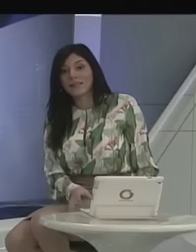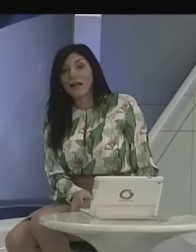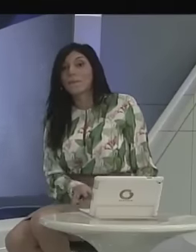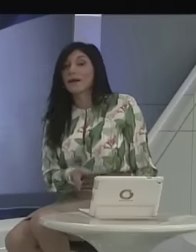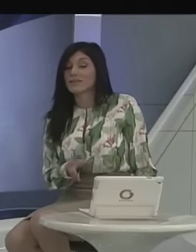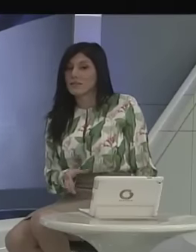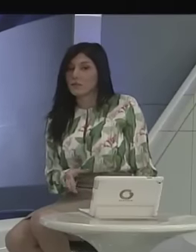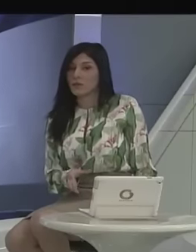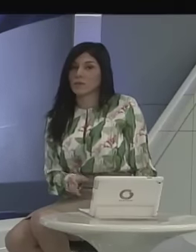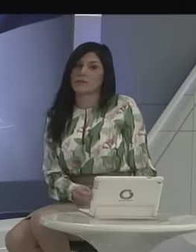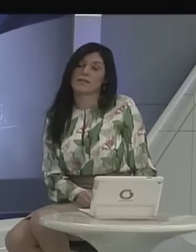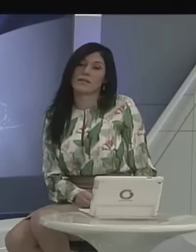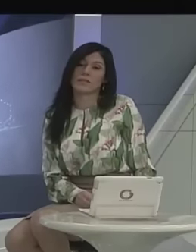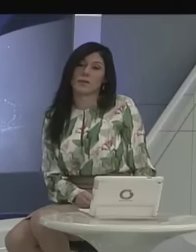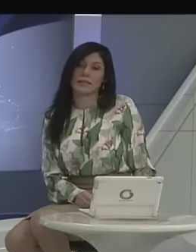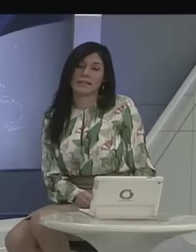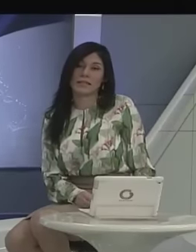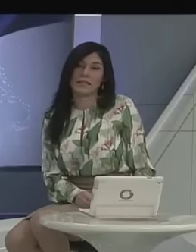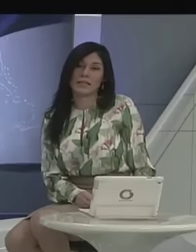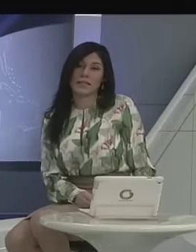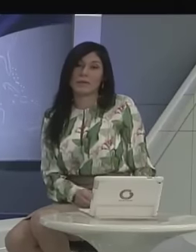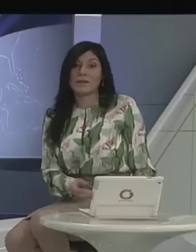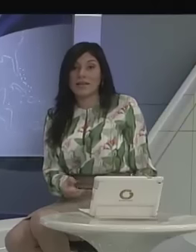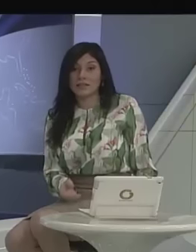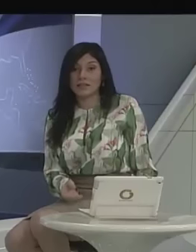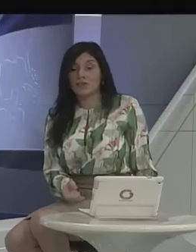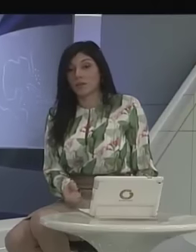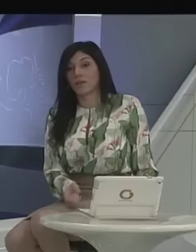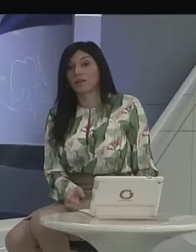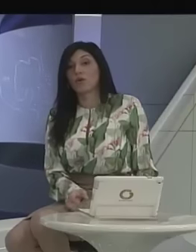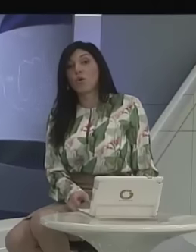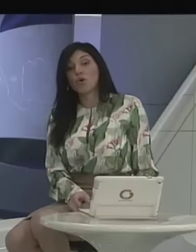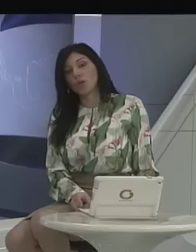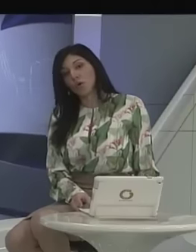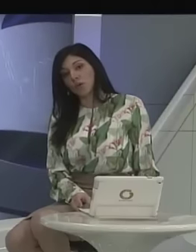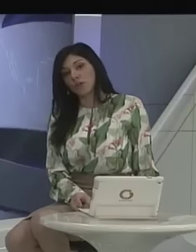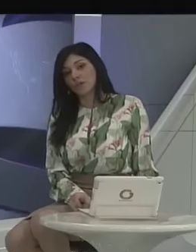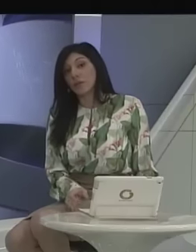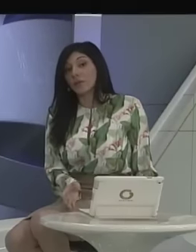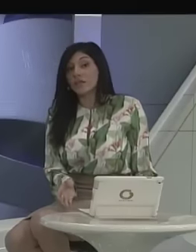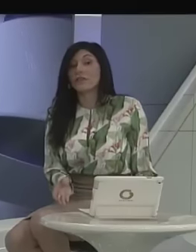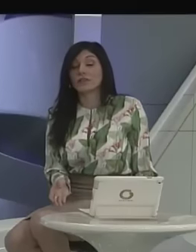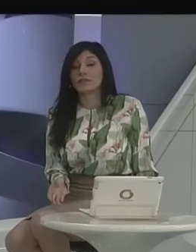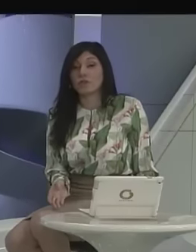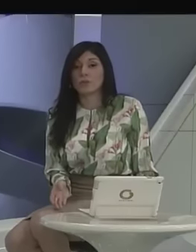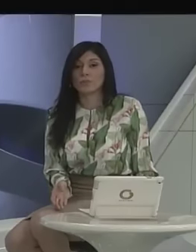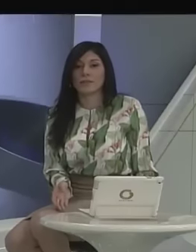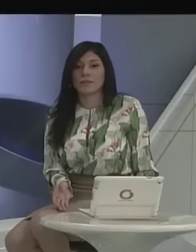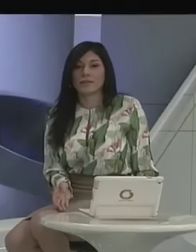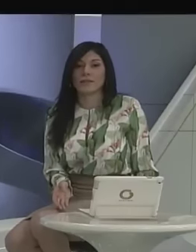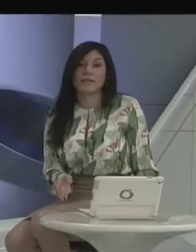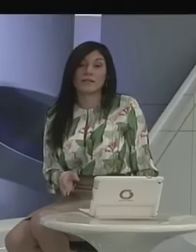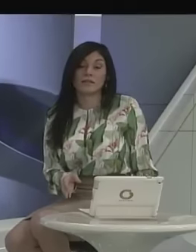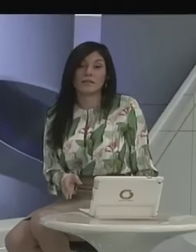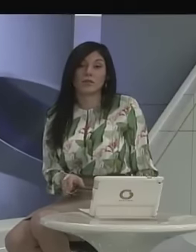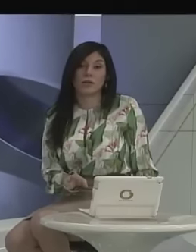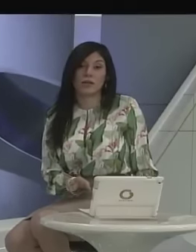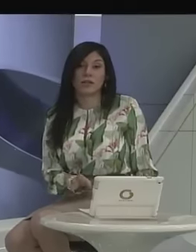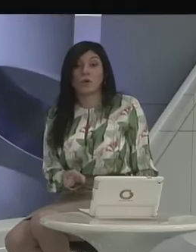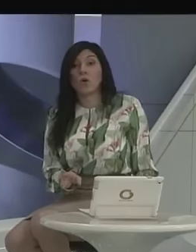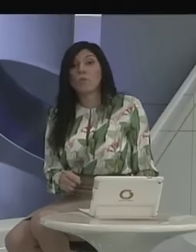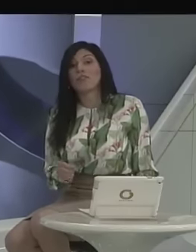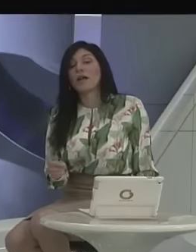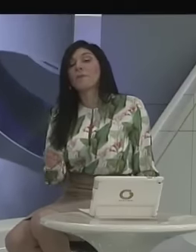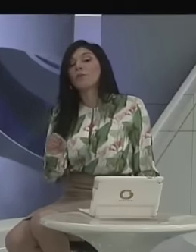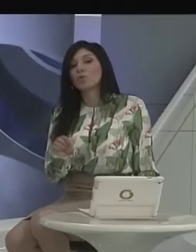la carestía masiva de medicinas para tratar el VIH y enfermedades oncológicas. La ministra enfatizó que se registran lo